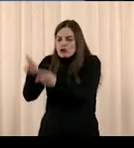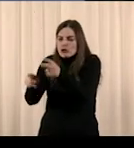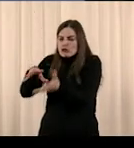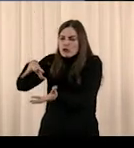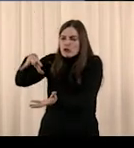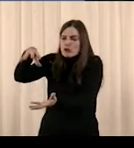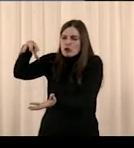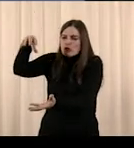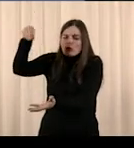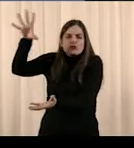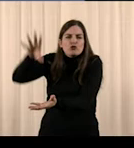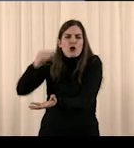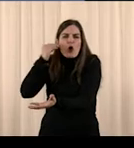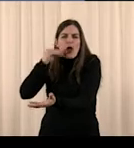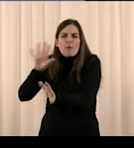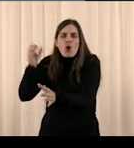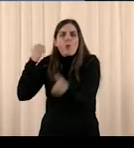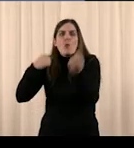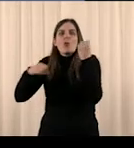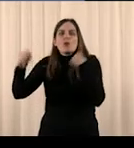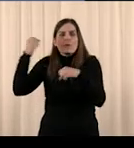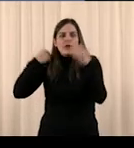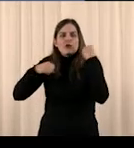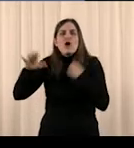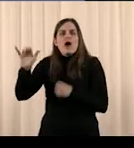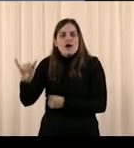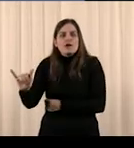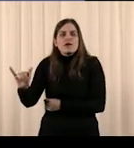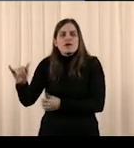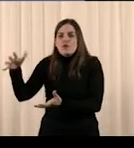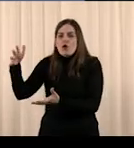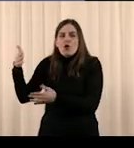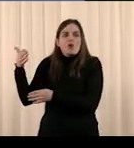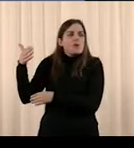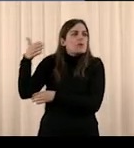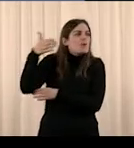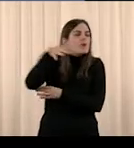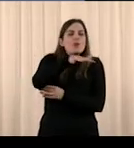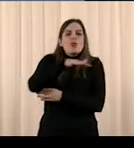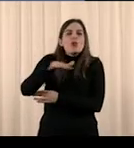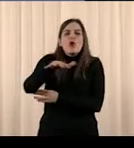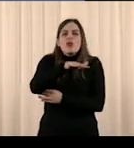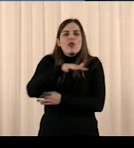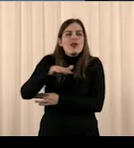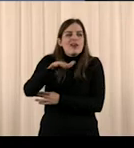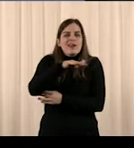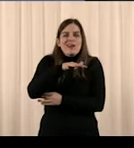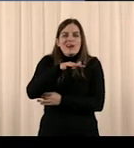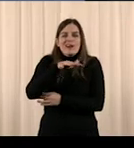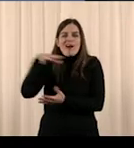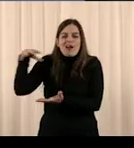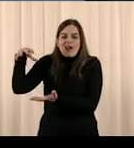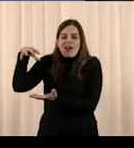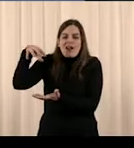de que están congeladas, se mueven. And where are they going? ¿Y a dónde van? To meet once again, a